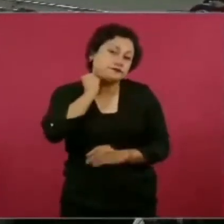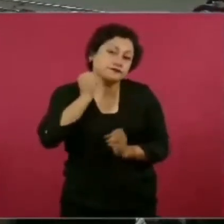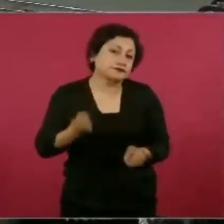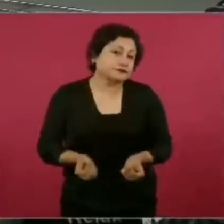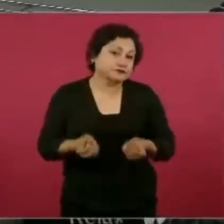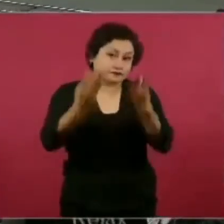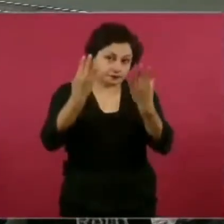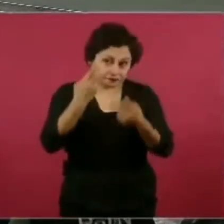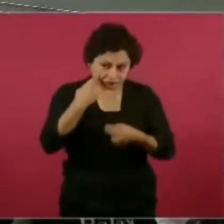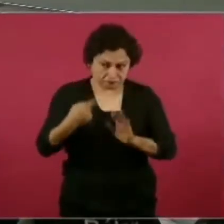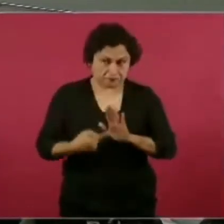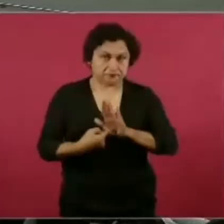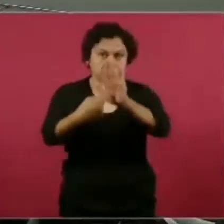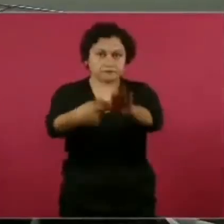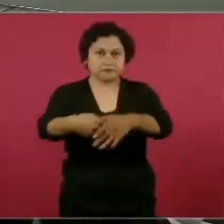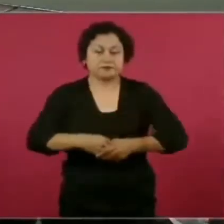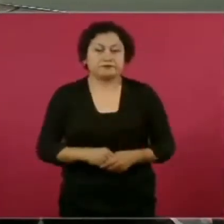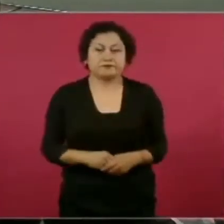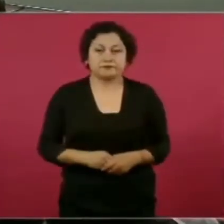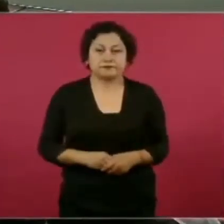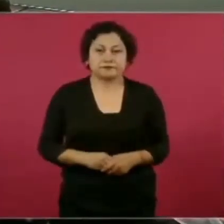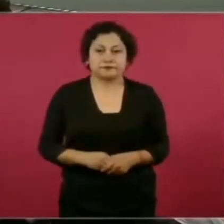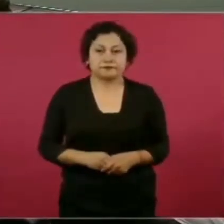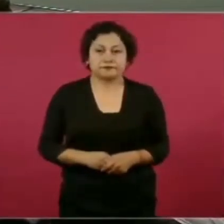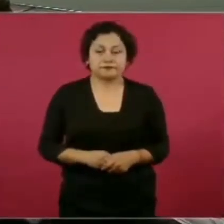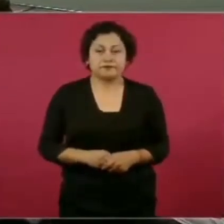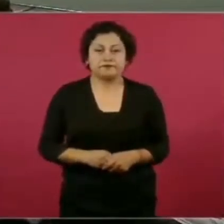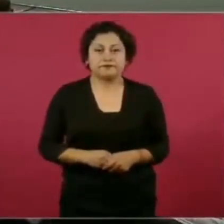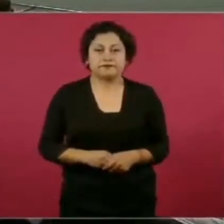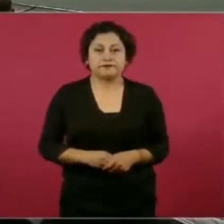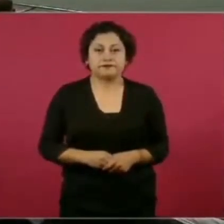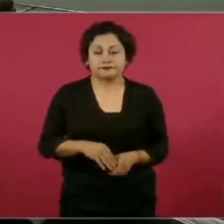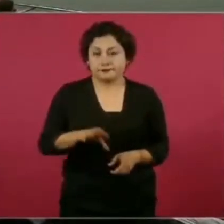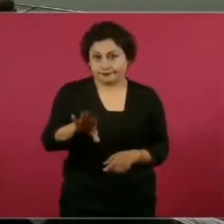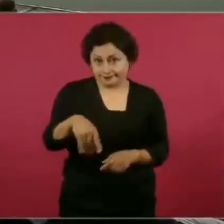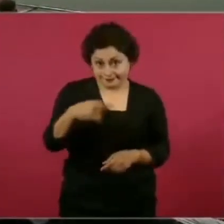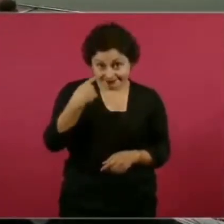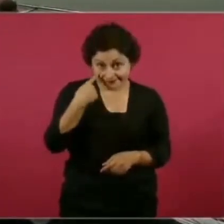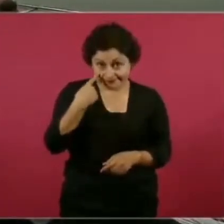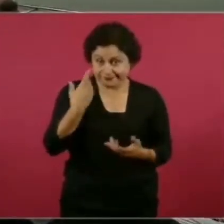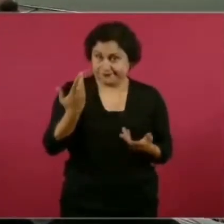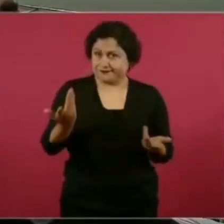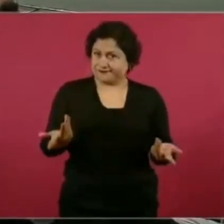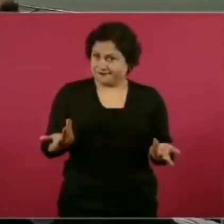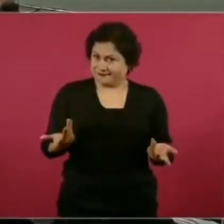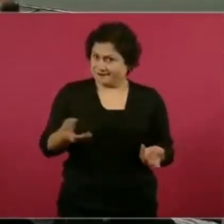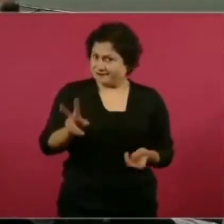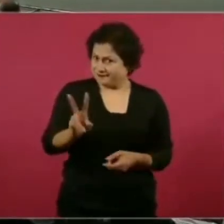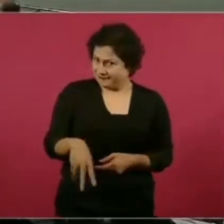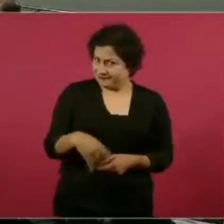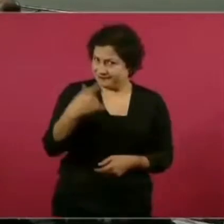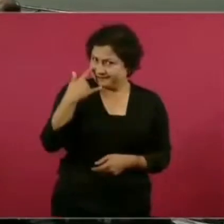Ahorita también la ponemos. Pero fíjense ese fenómeno.